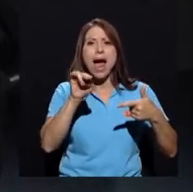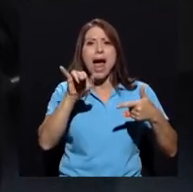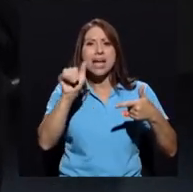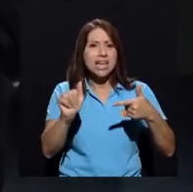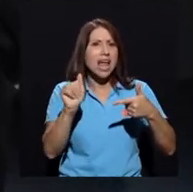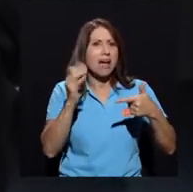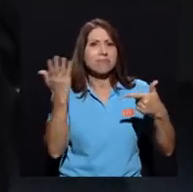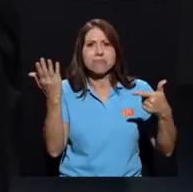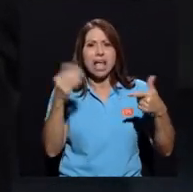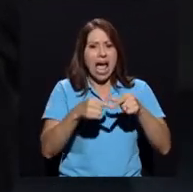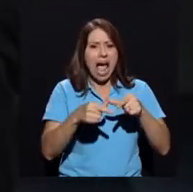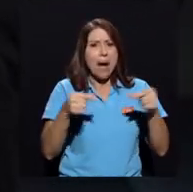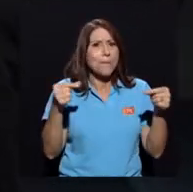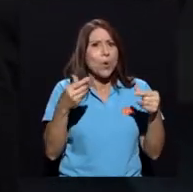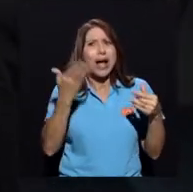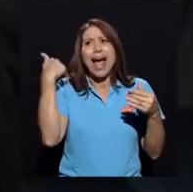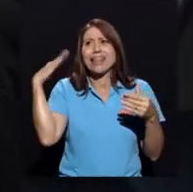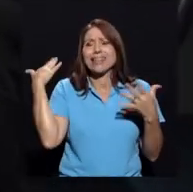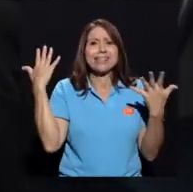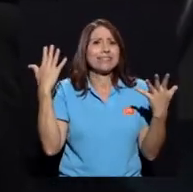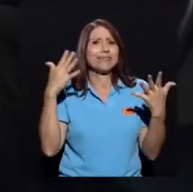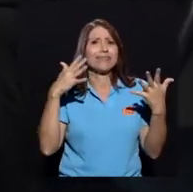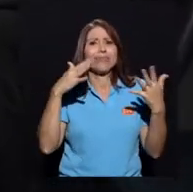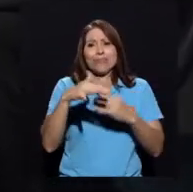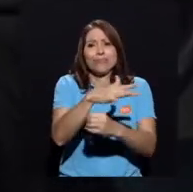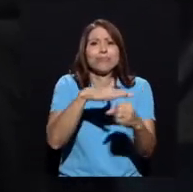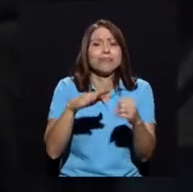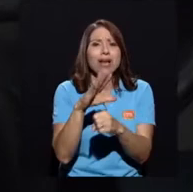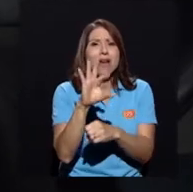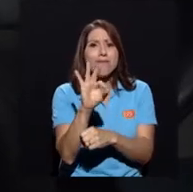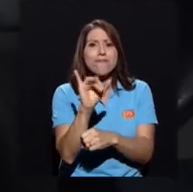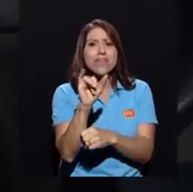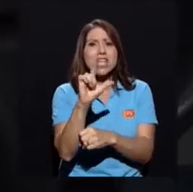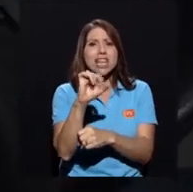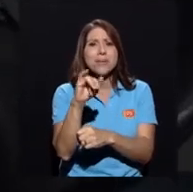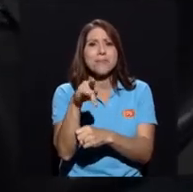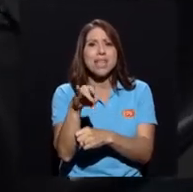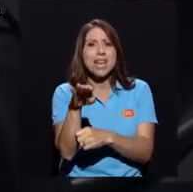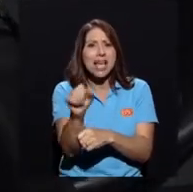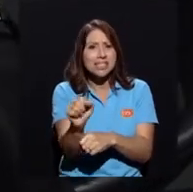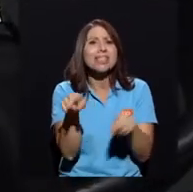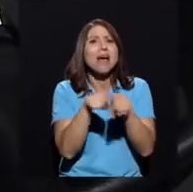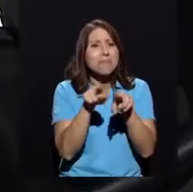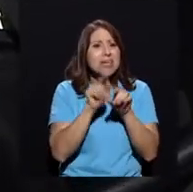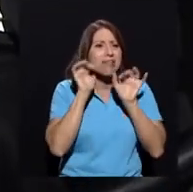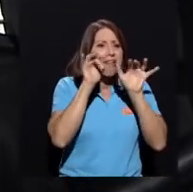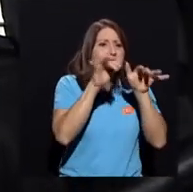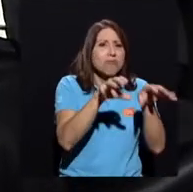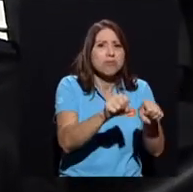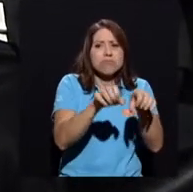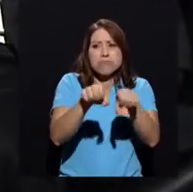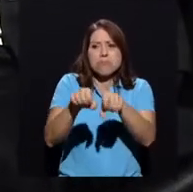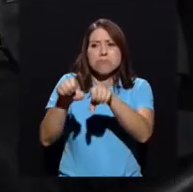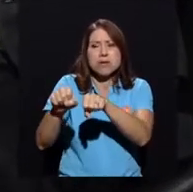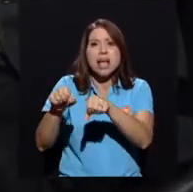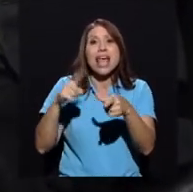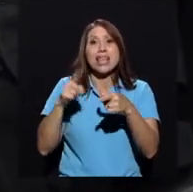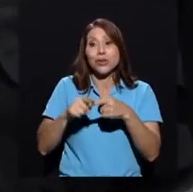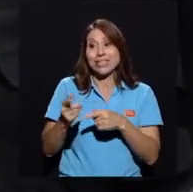haber invadido las tropas japonesas, Filipinas, para poner un ejemplo clarísimo. Y en ese momento Kim Il-sung se